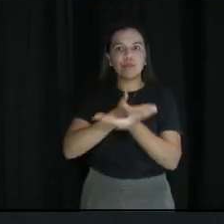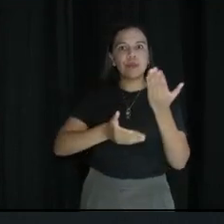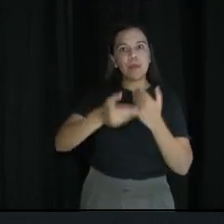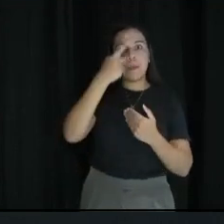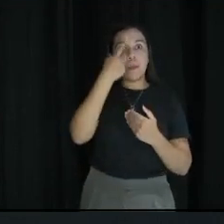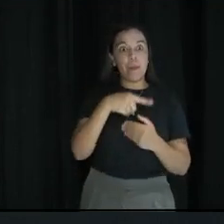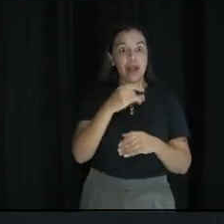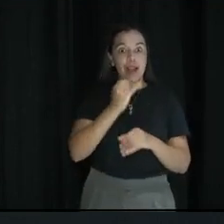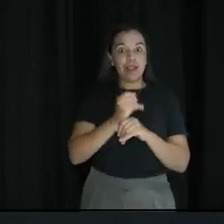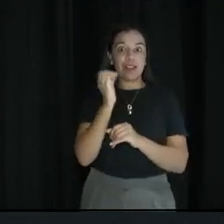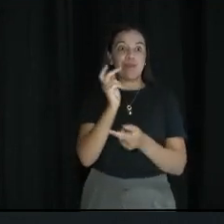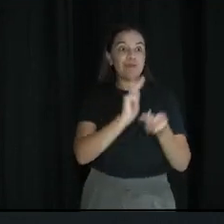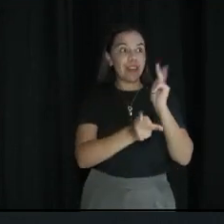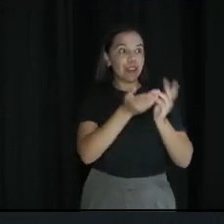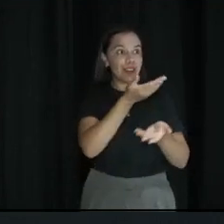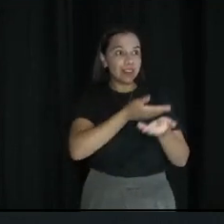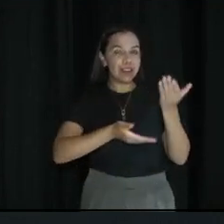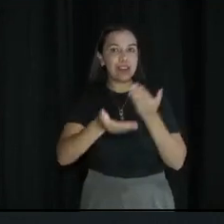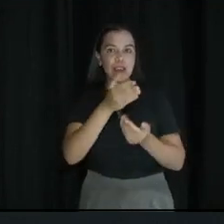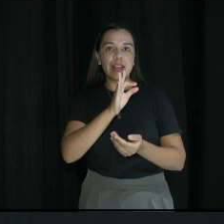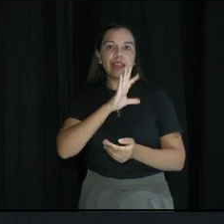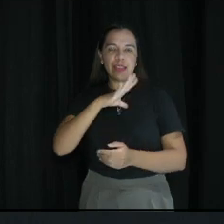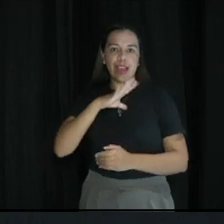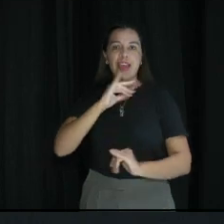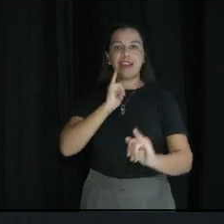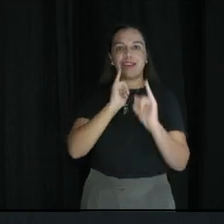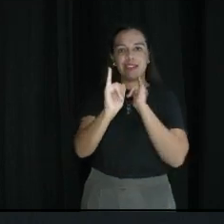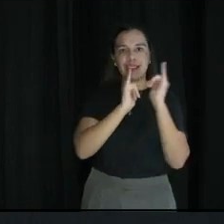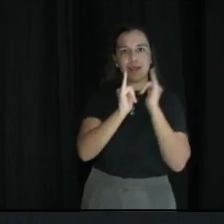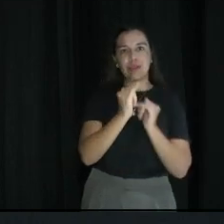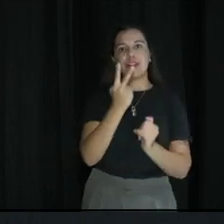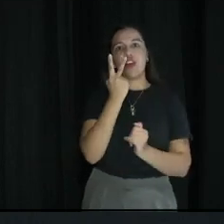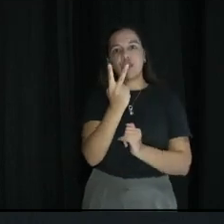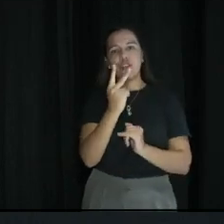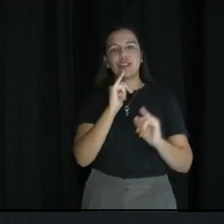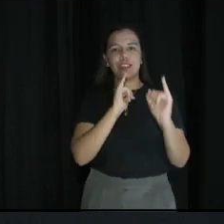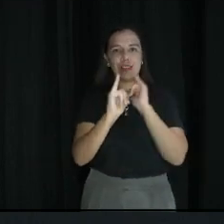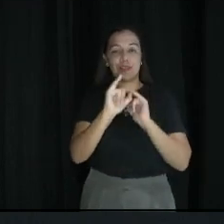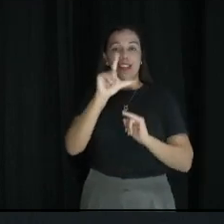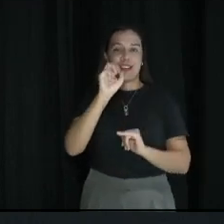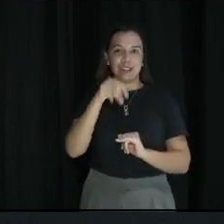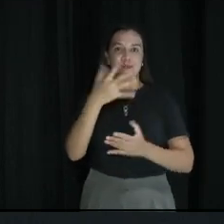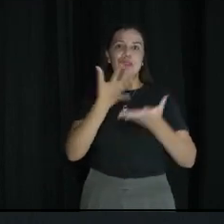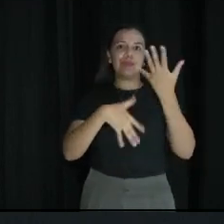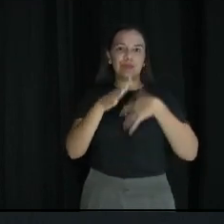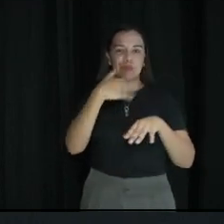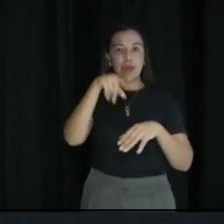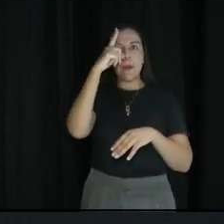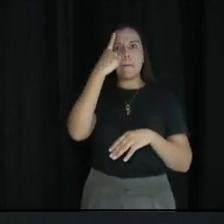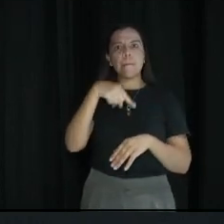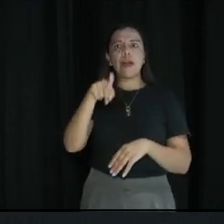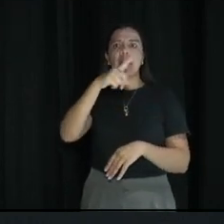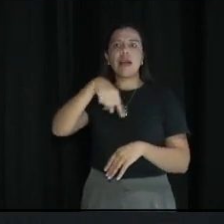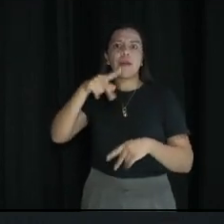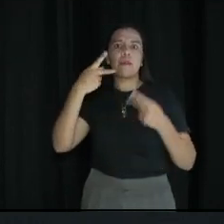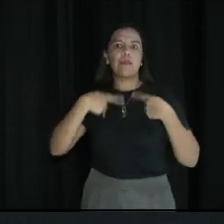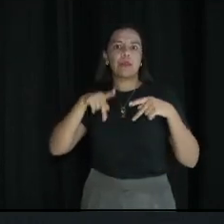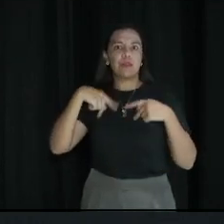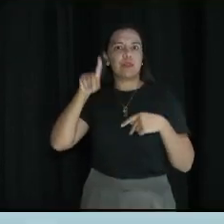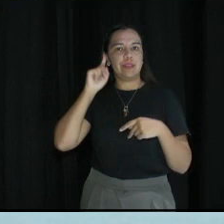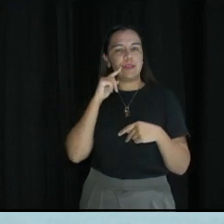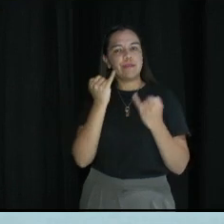estos conversatorios sean interpretados por dos intérpretes de lengua de señas mexicanas, para quienes les pido un aplauso, por